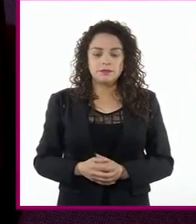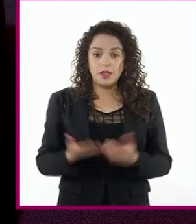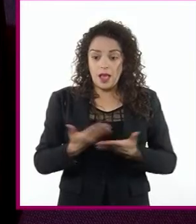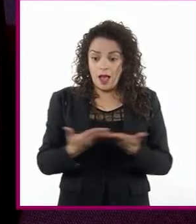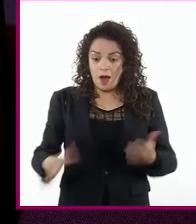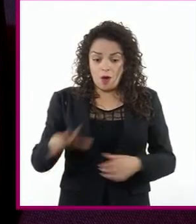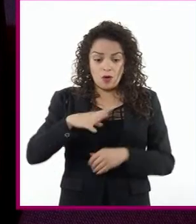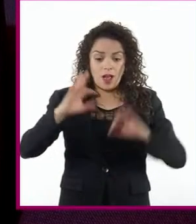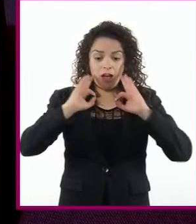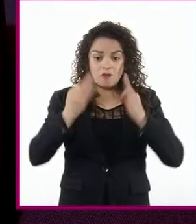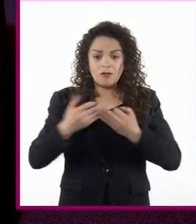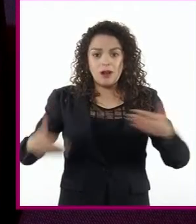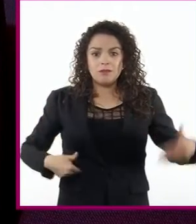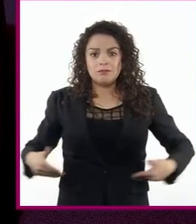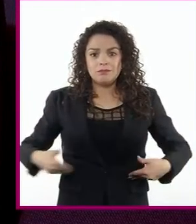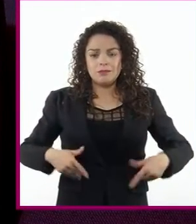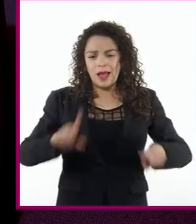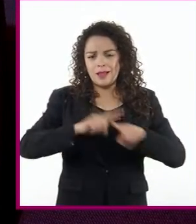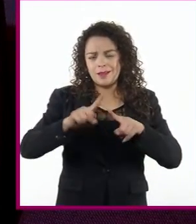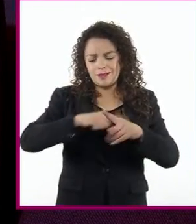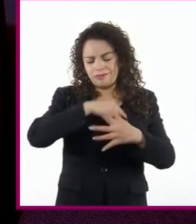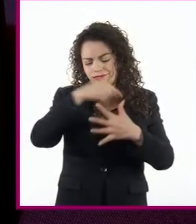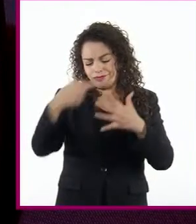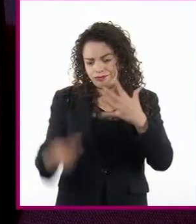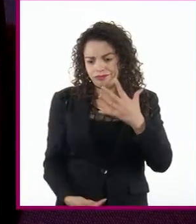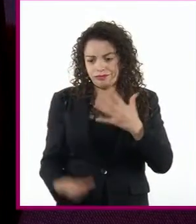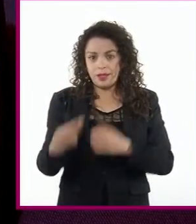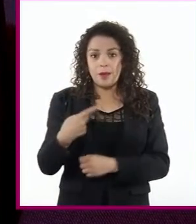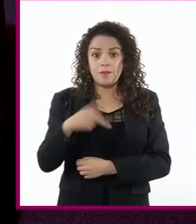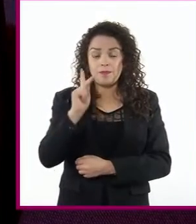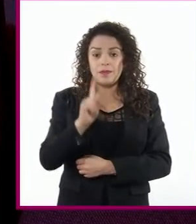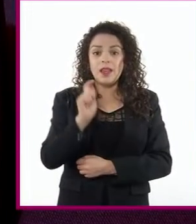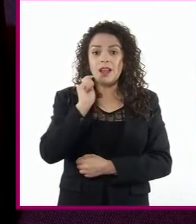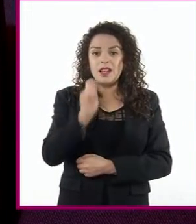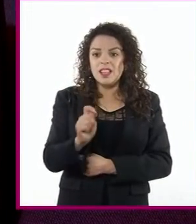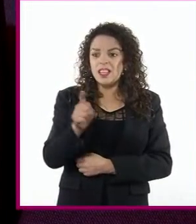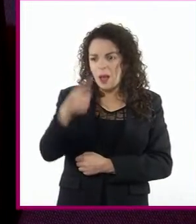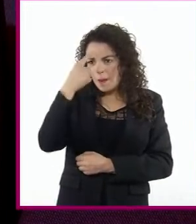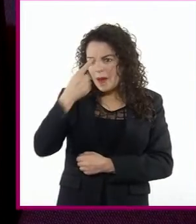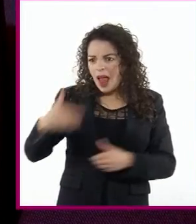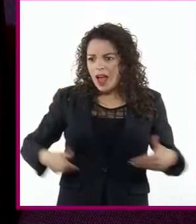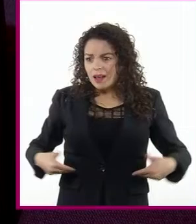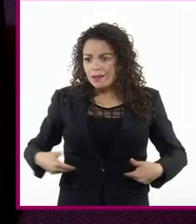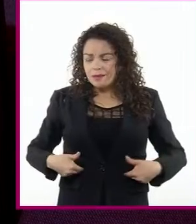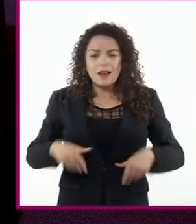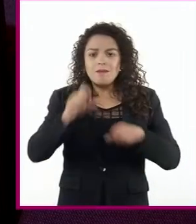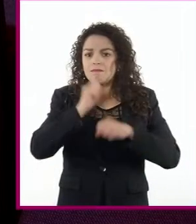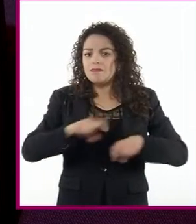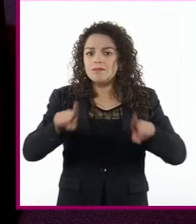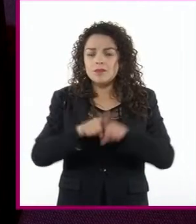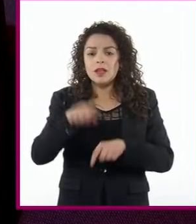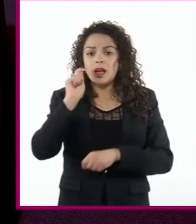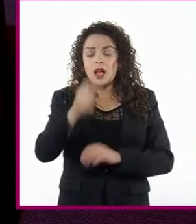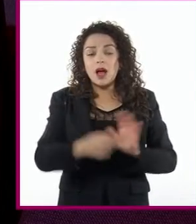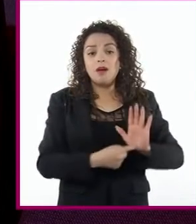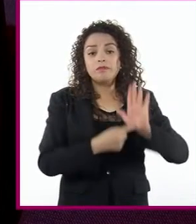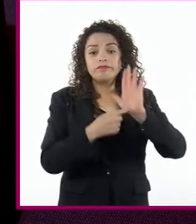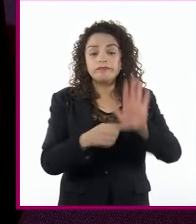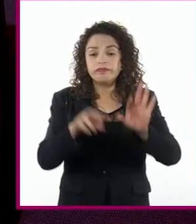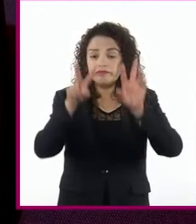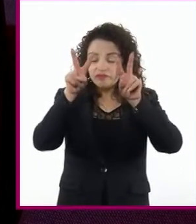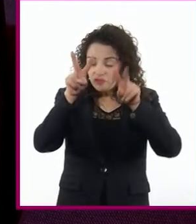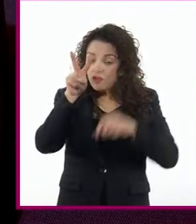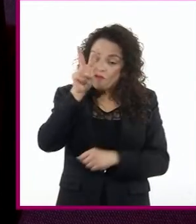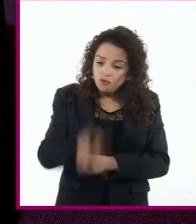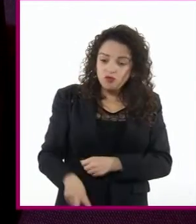teatrales sumamente diversas, pero la esencia sigue siendo la misma: mostrar la realidad mediante la